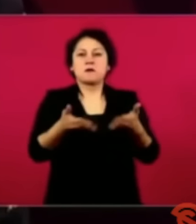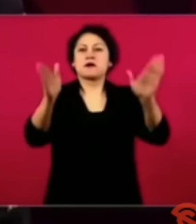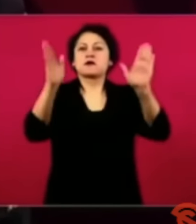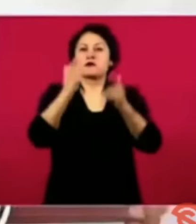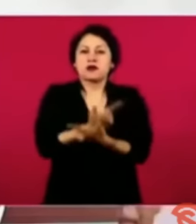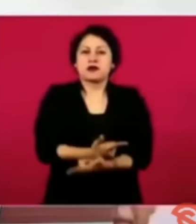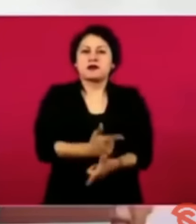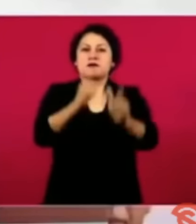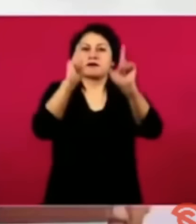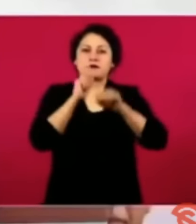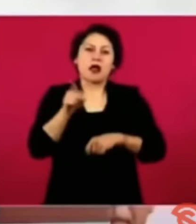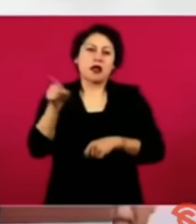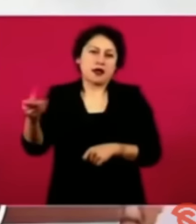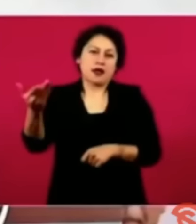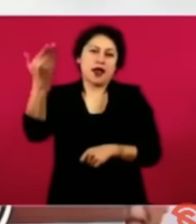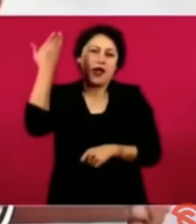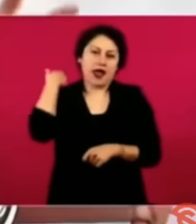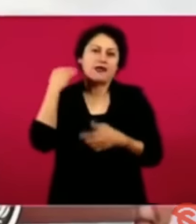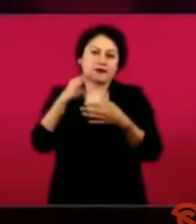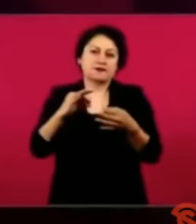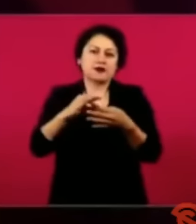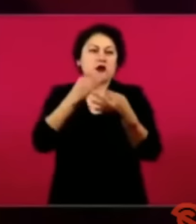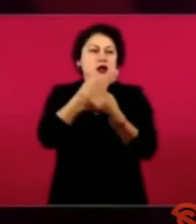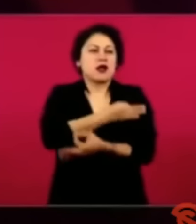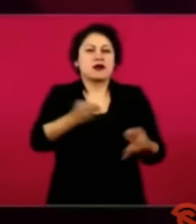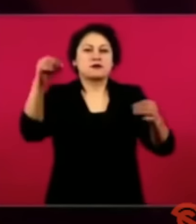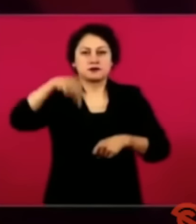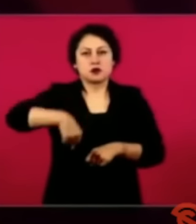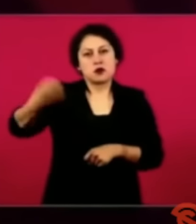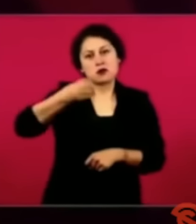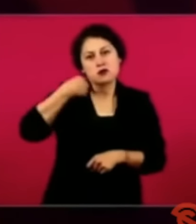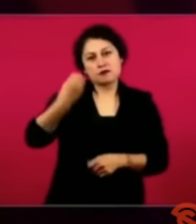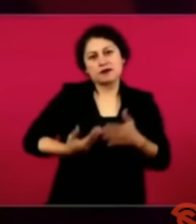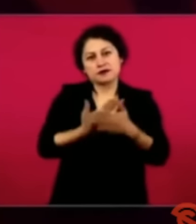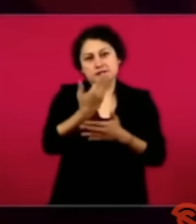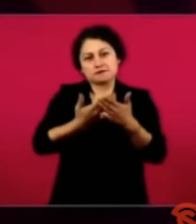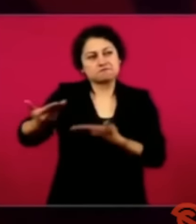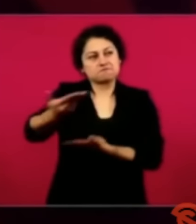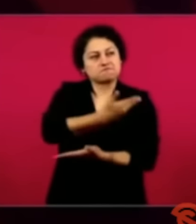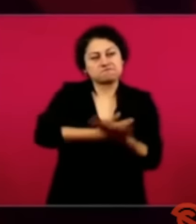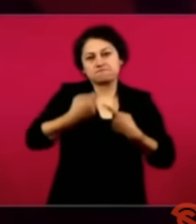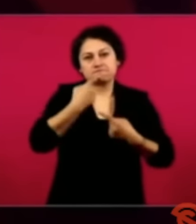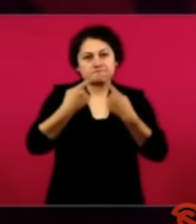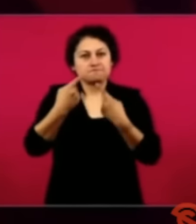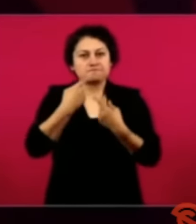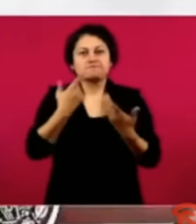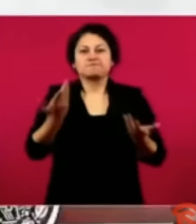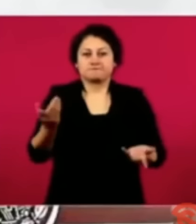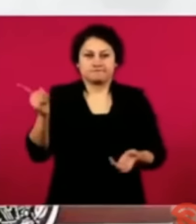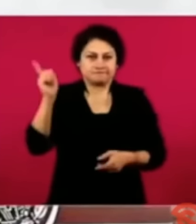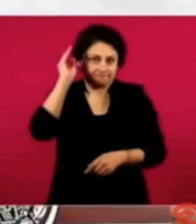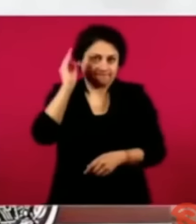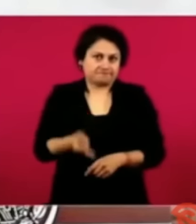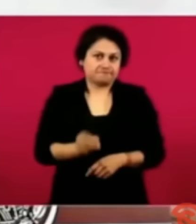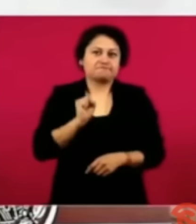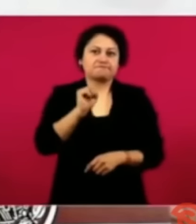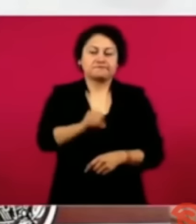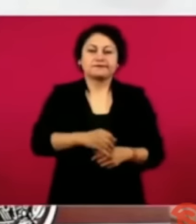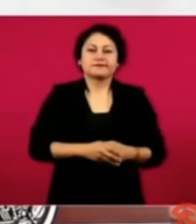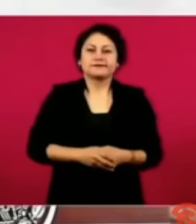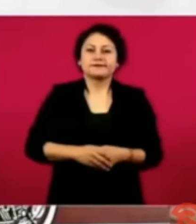anunció que va a continuar de las mañaneras y estos encuentros promovidos primero por el querido